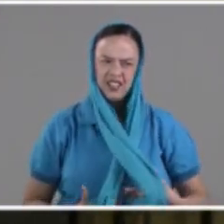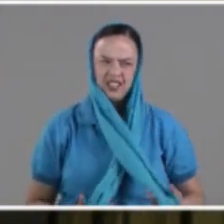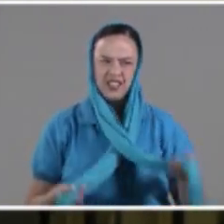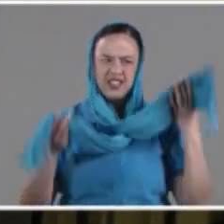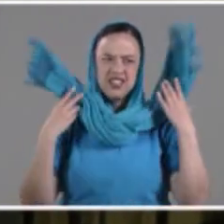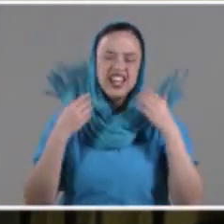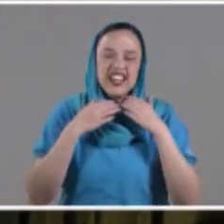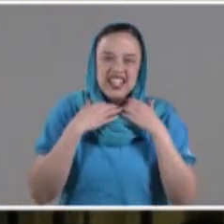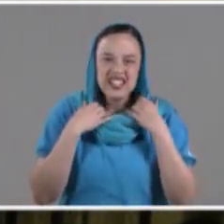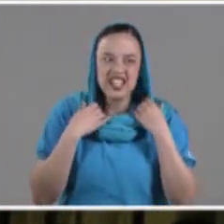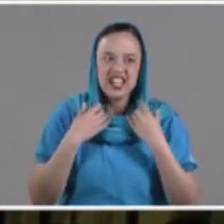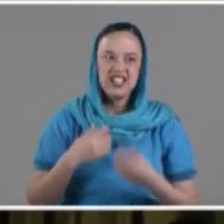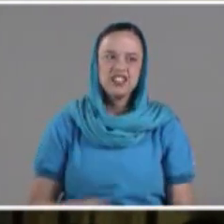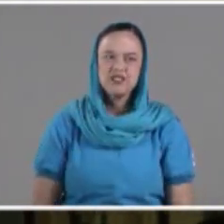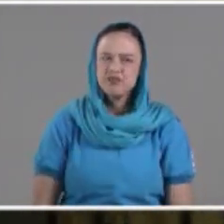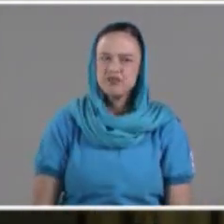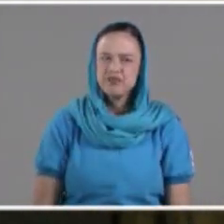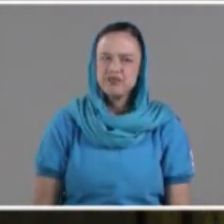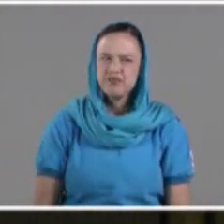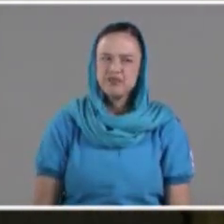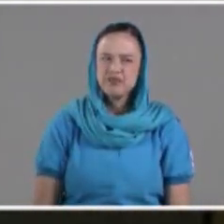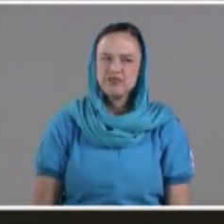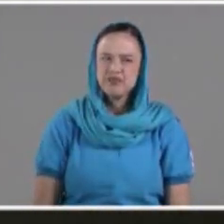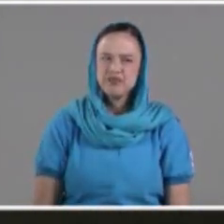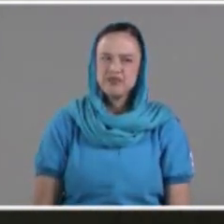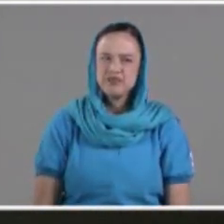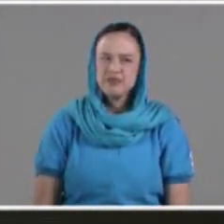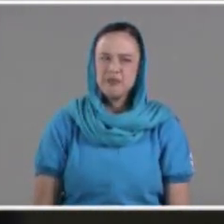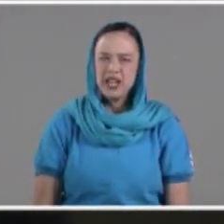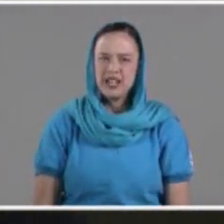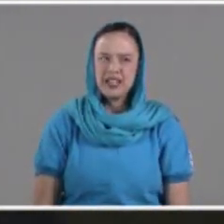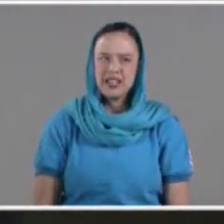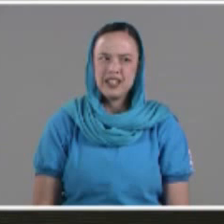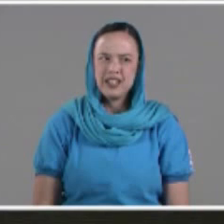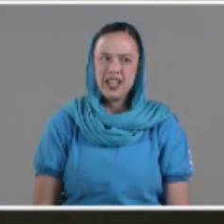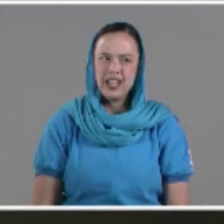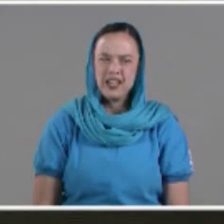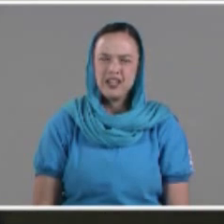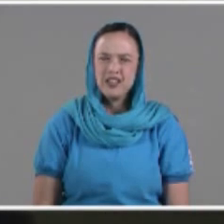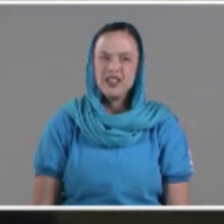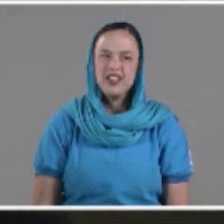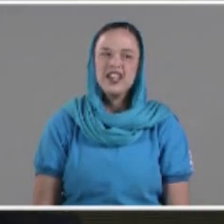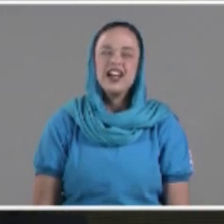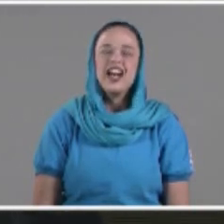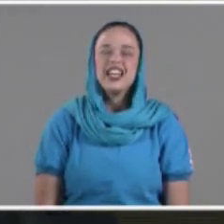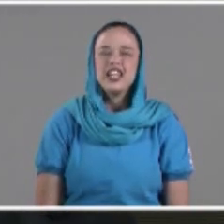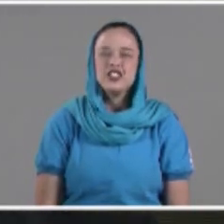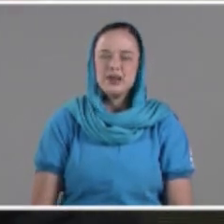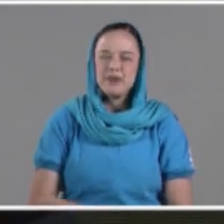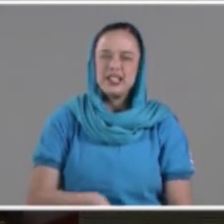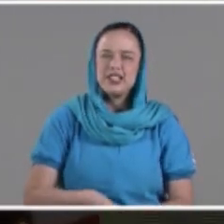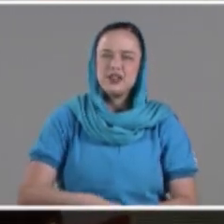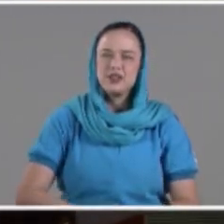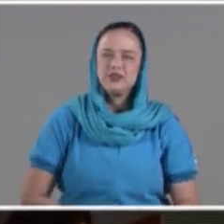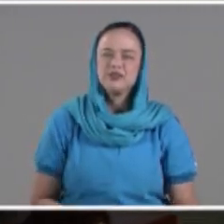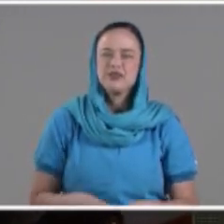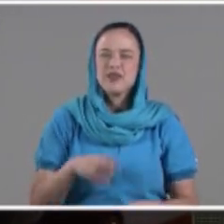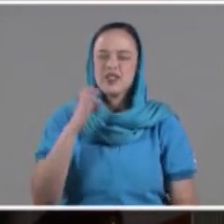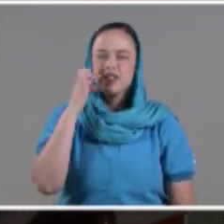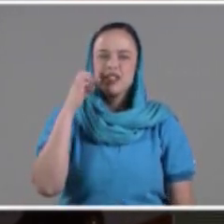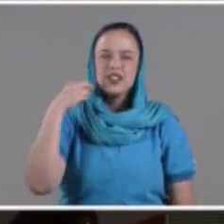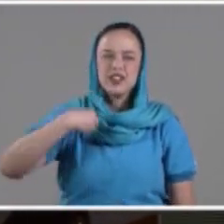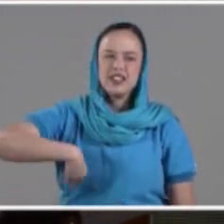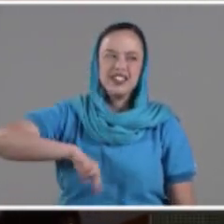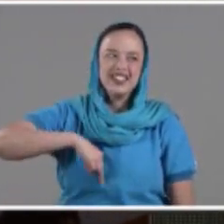poco a poco y que creo que pueden ser de mucha bendición padre padre nuestro que estás en los